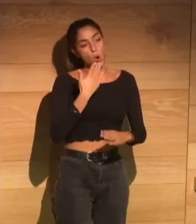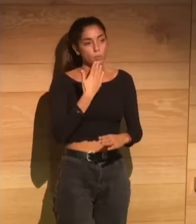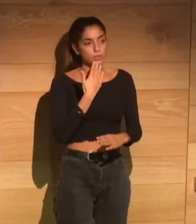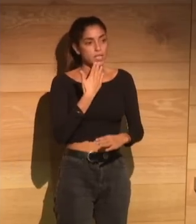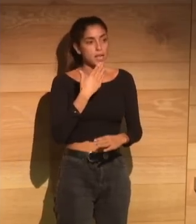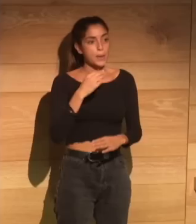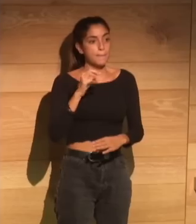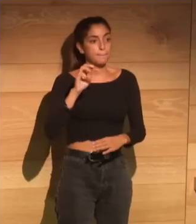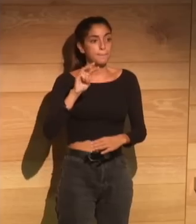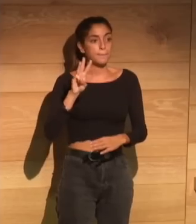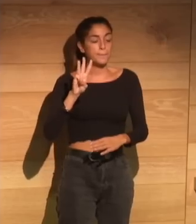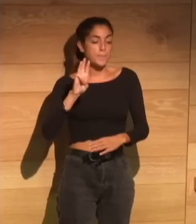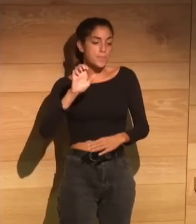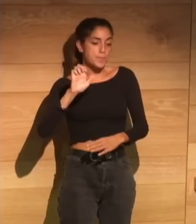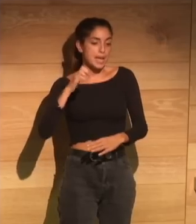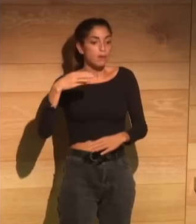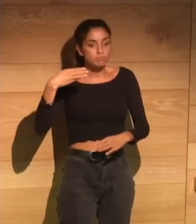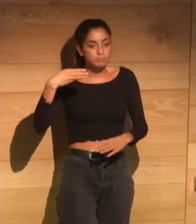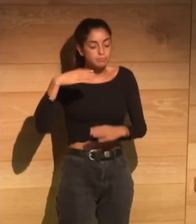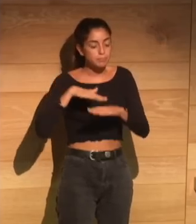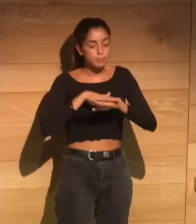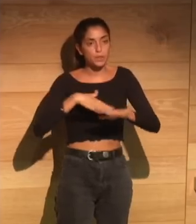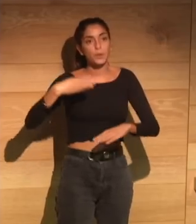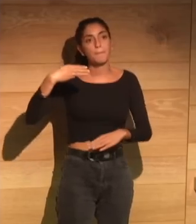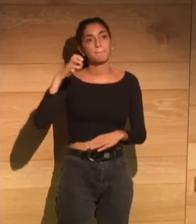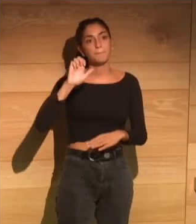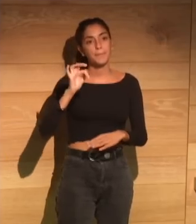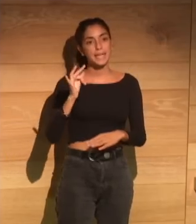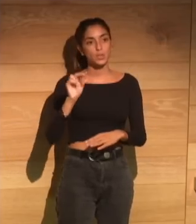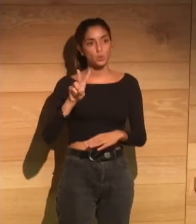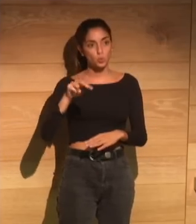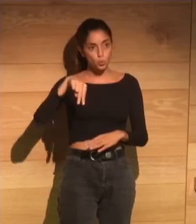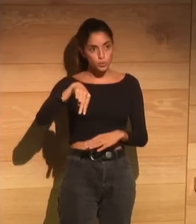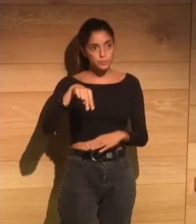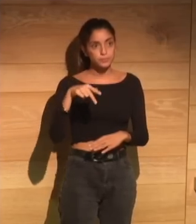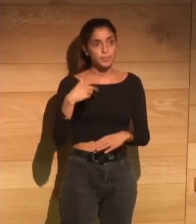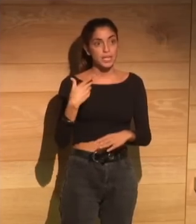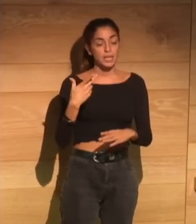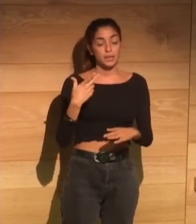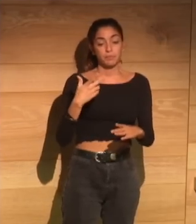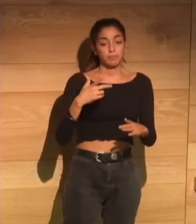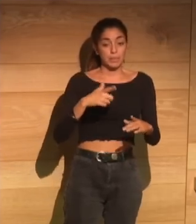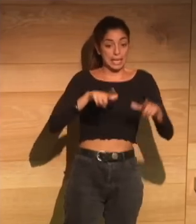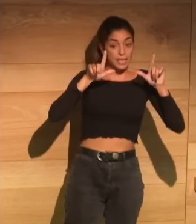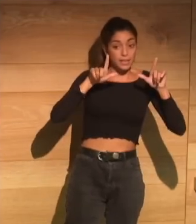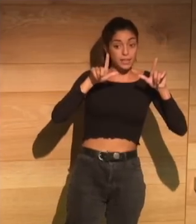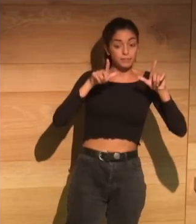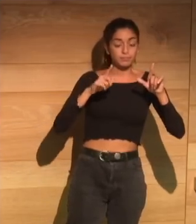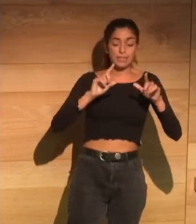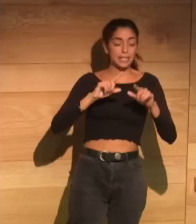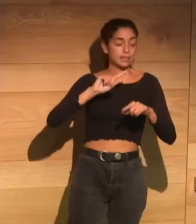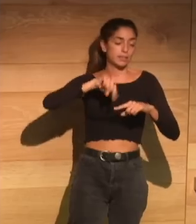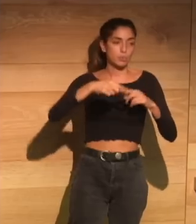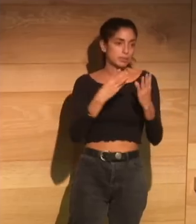ojo y durante el momento en el que entra esa imagen se queda plasmada, pero luego desaparece al segundo. Lo que dice la